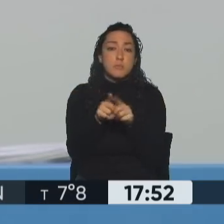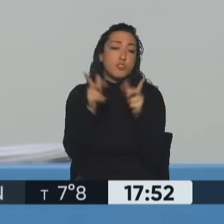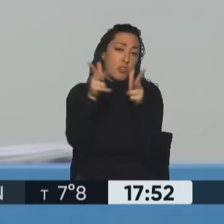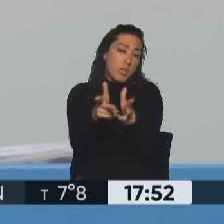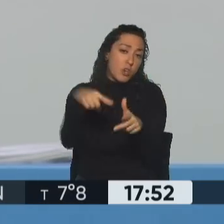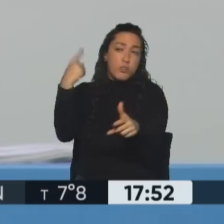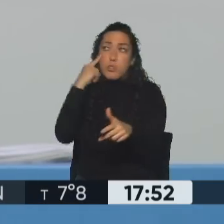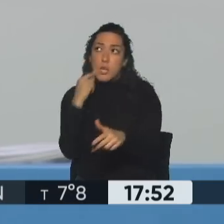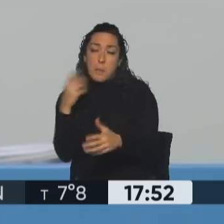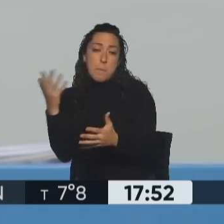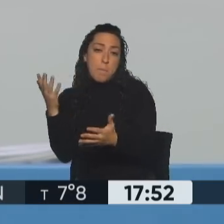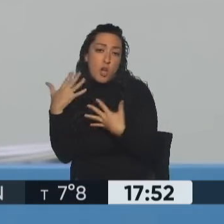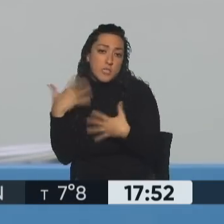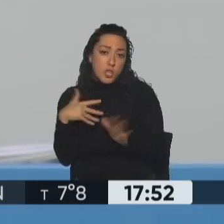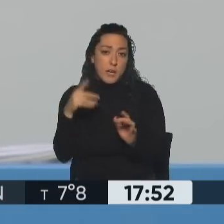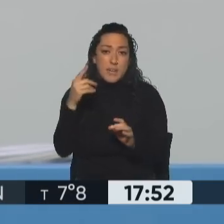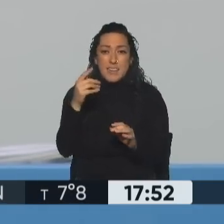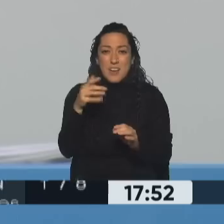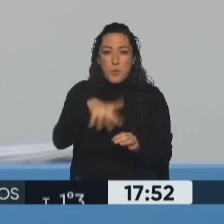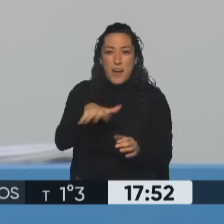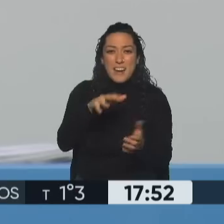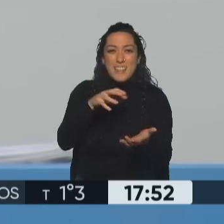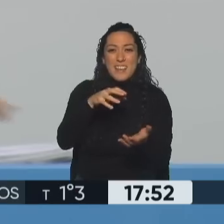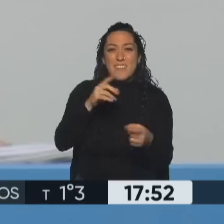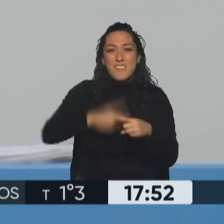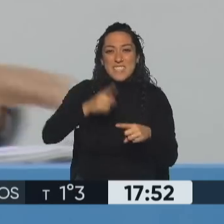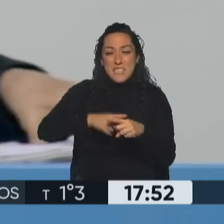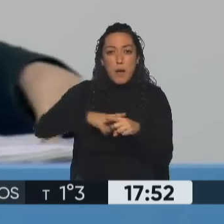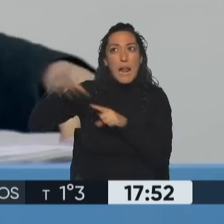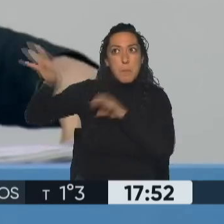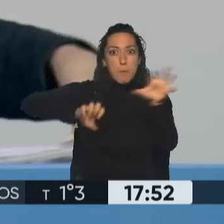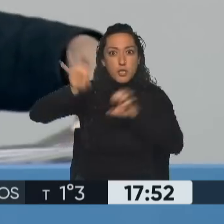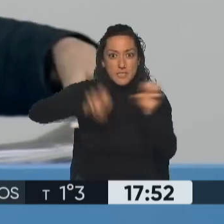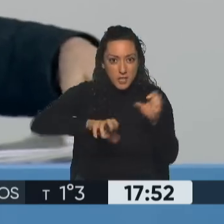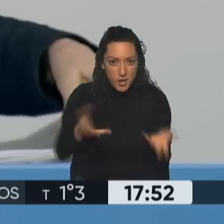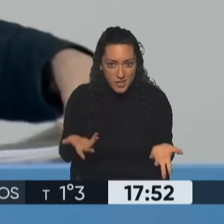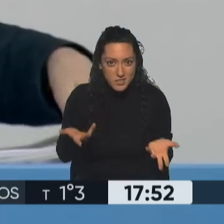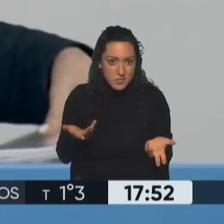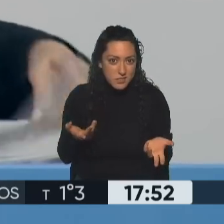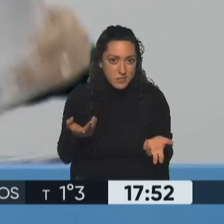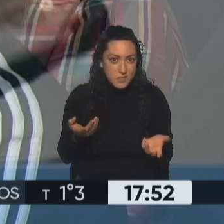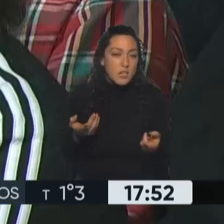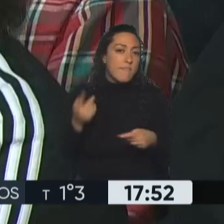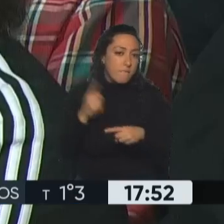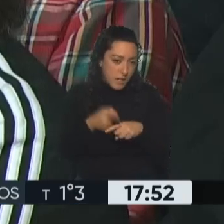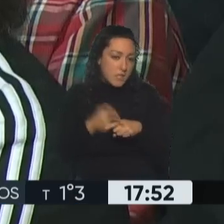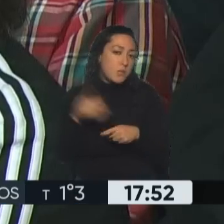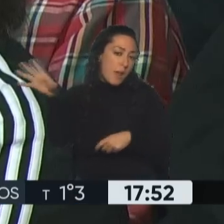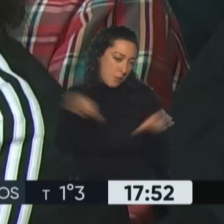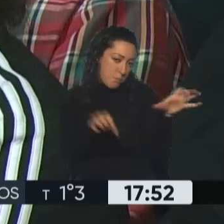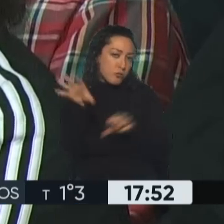alguno el otro día en YPF, Festival de Importaciones, sí, hay Festival de